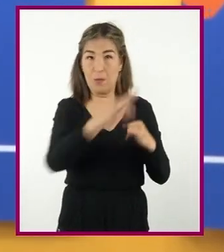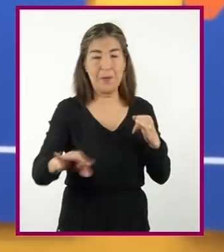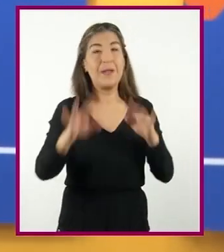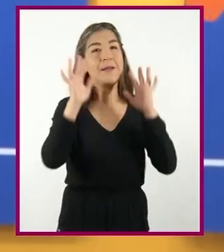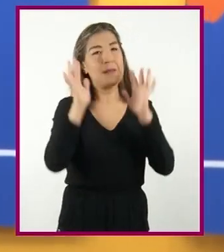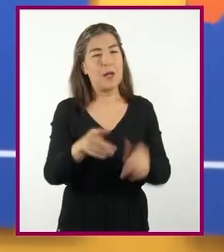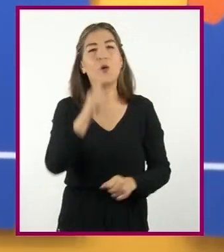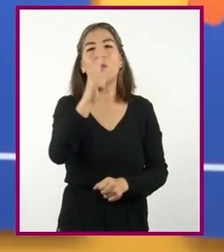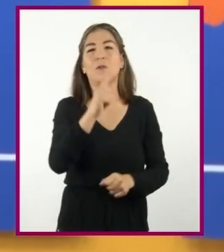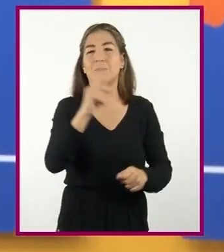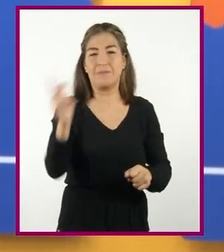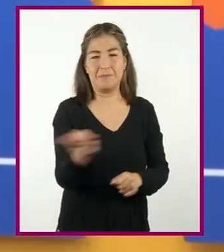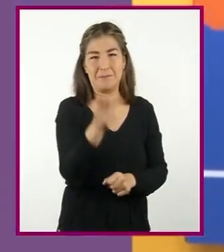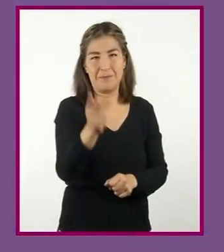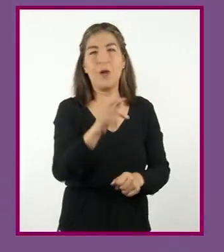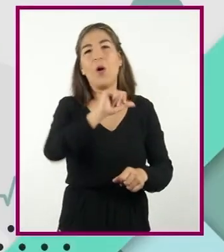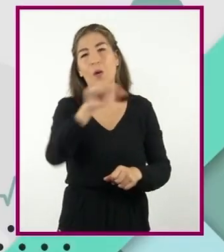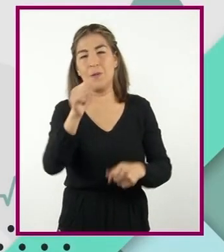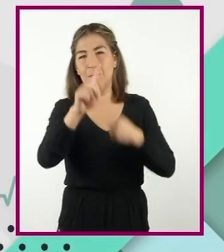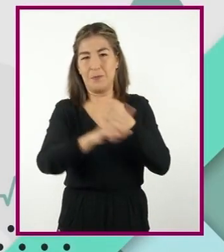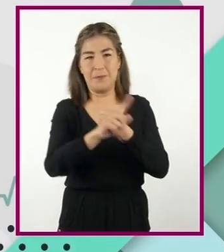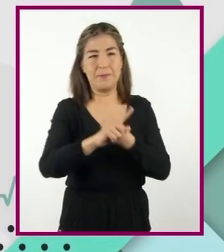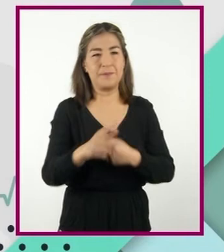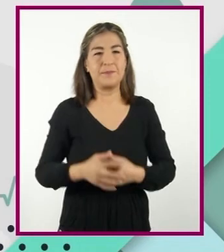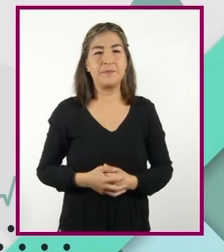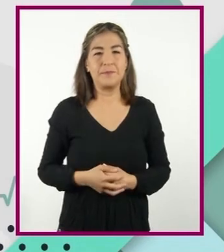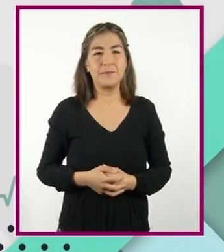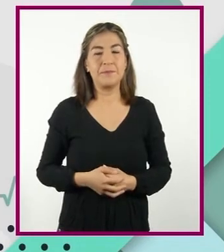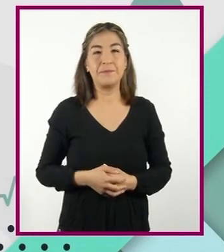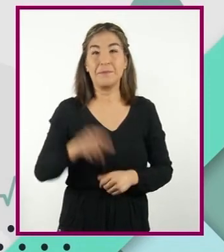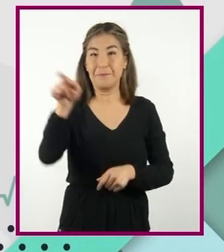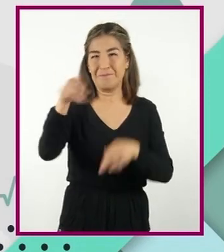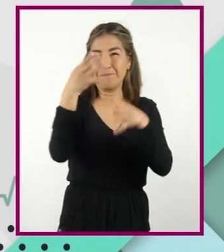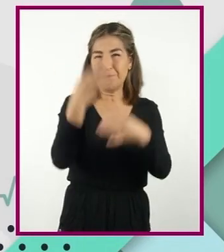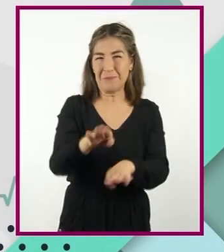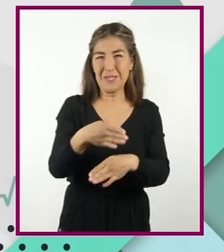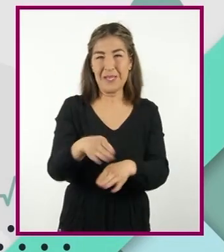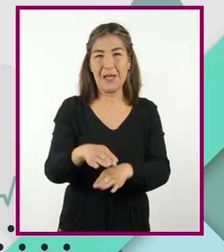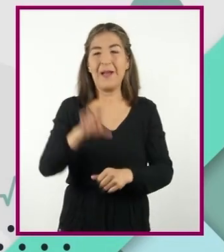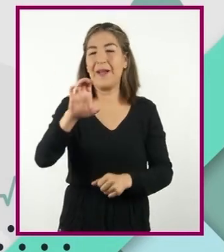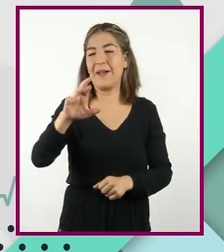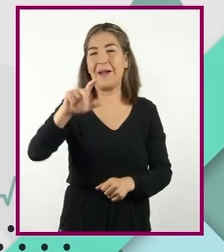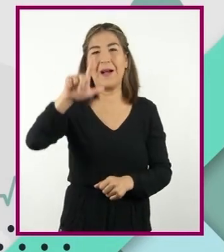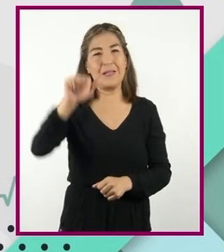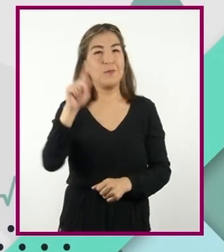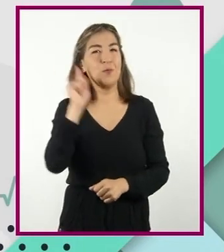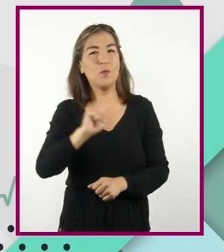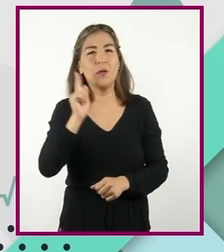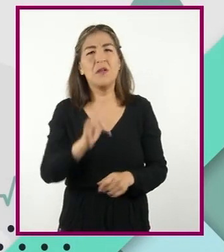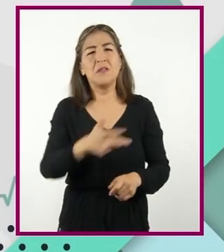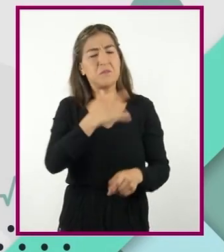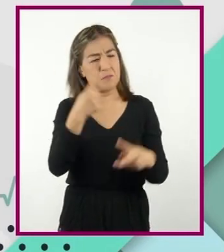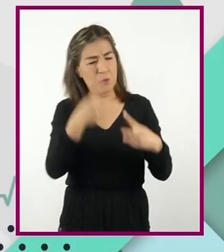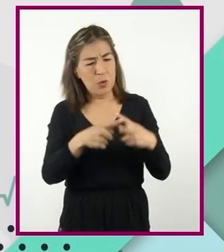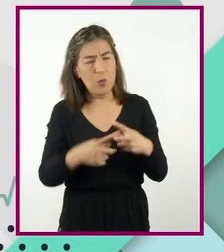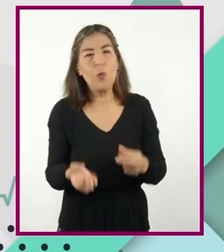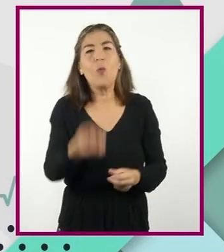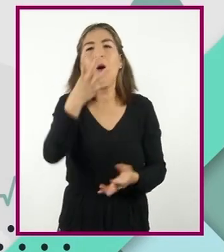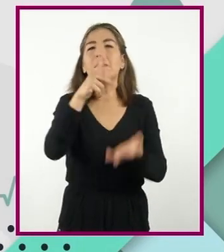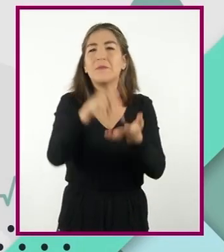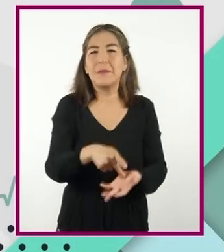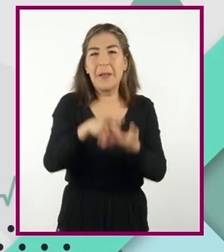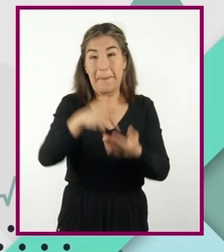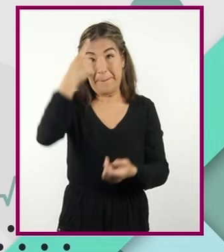estudiaremos un último planteamiento. En el mercado, Carla calcula cuántos kilogramos de naranja